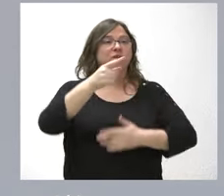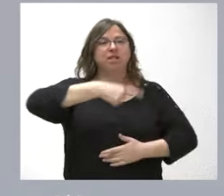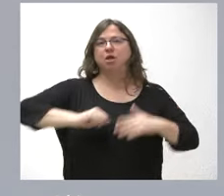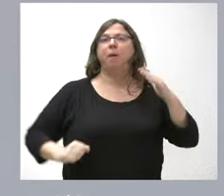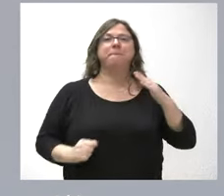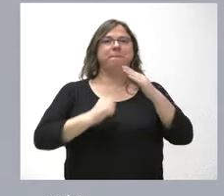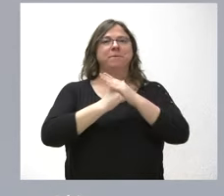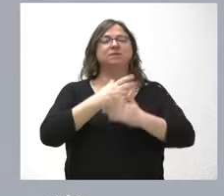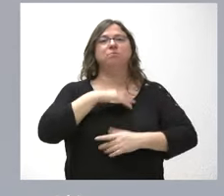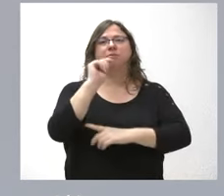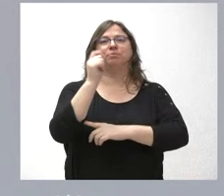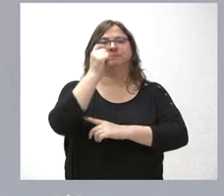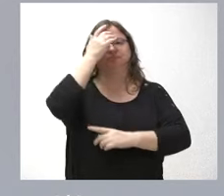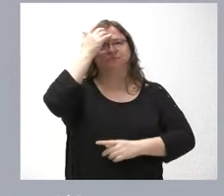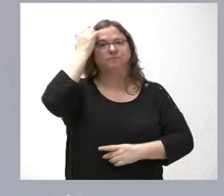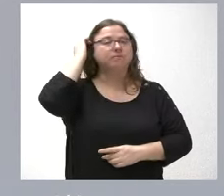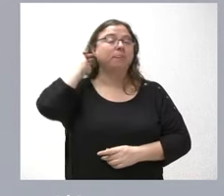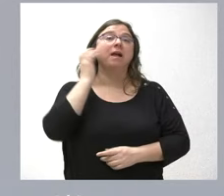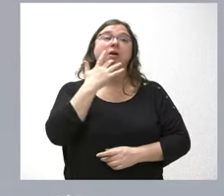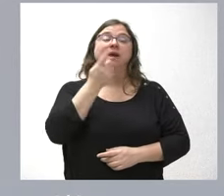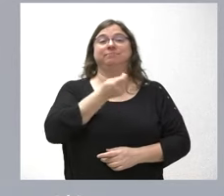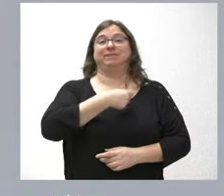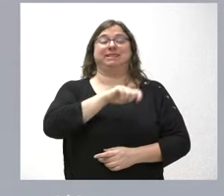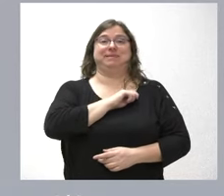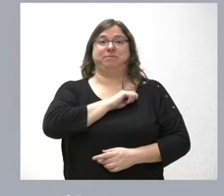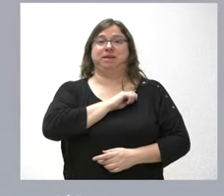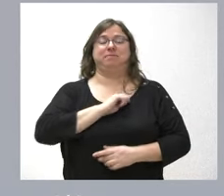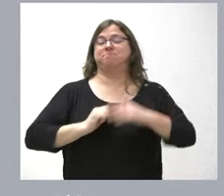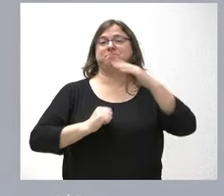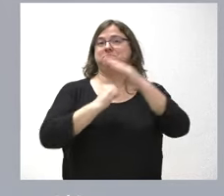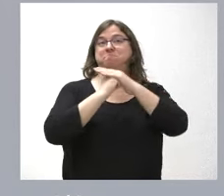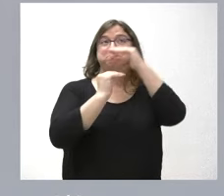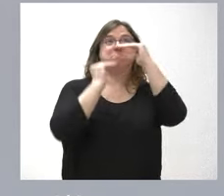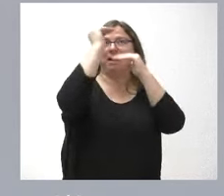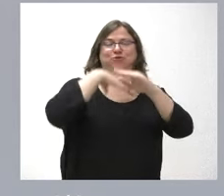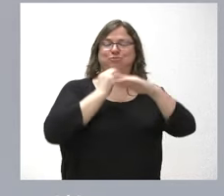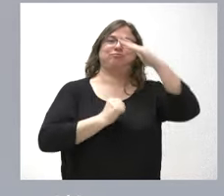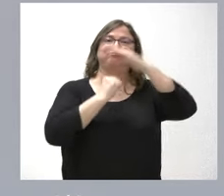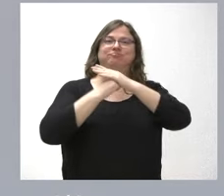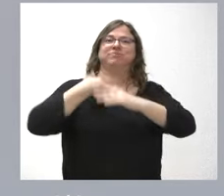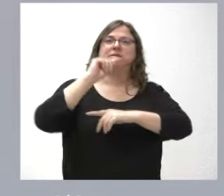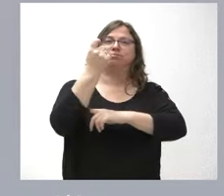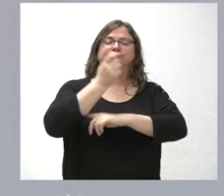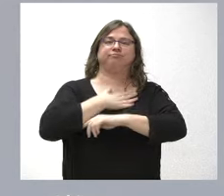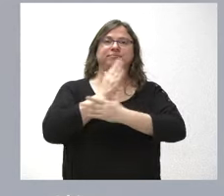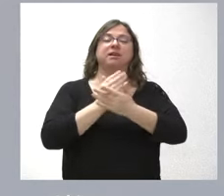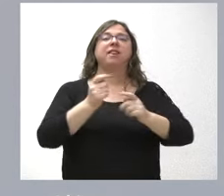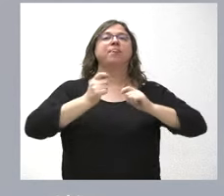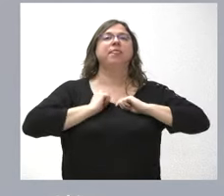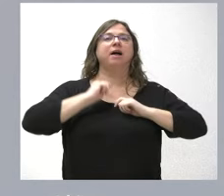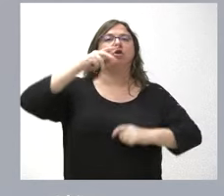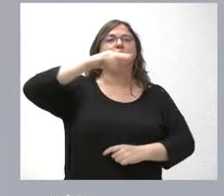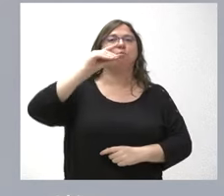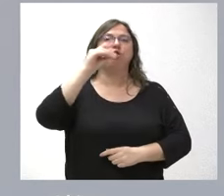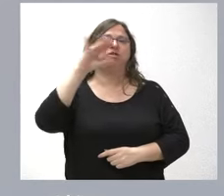máximo nivel de rango que en este momento tiene el Reino de España, que no puede ser, por tanto, superado a ese nivel establecido por Moody's para el caso de la Comunidad